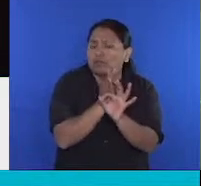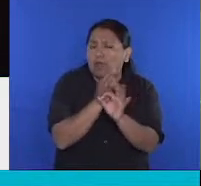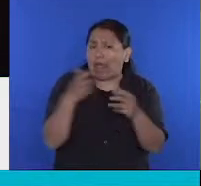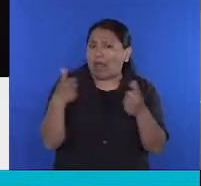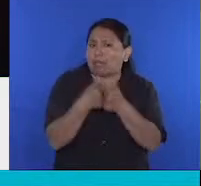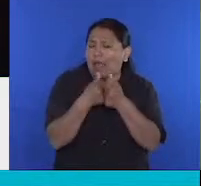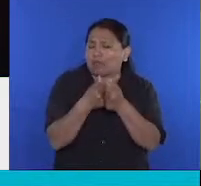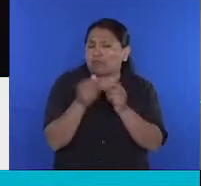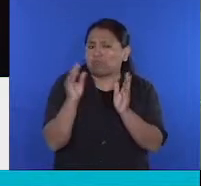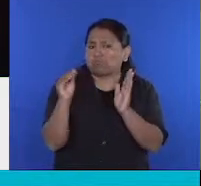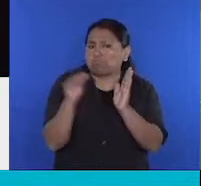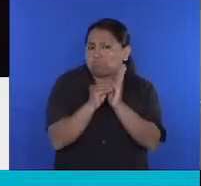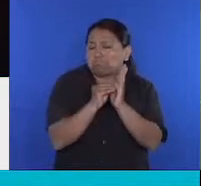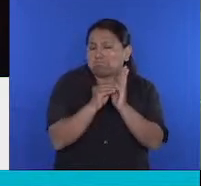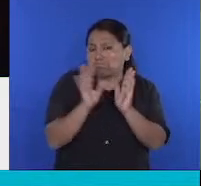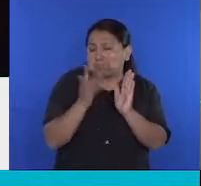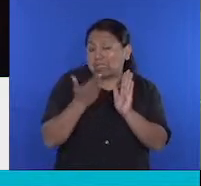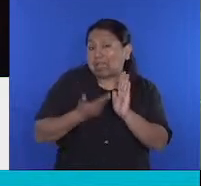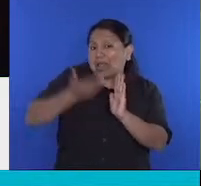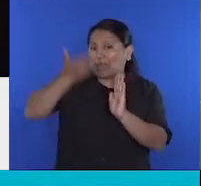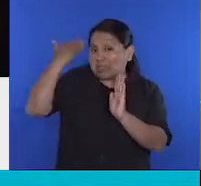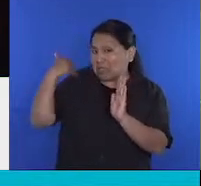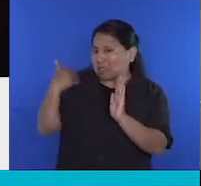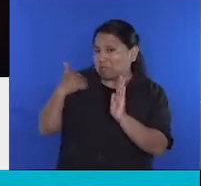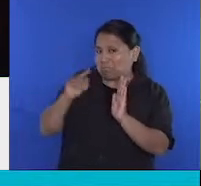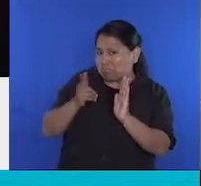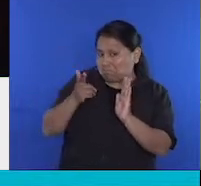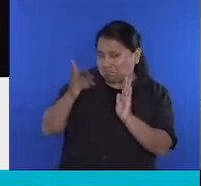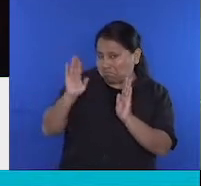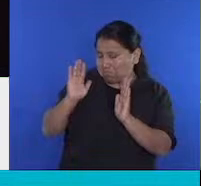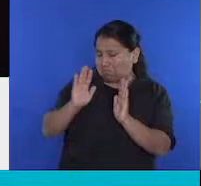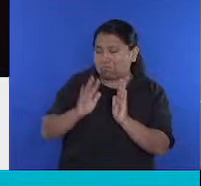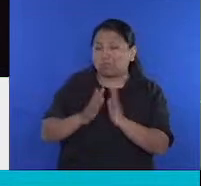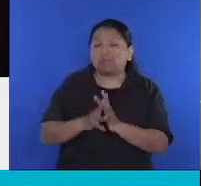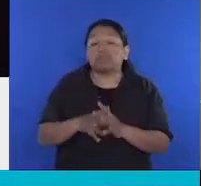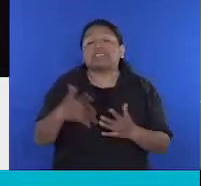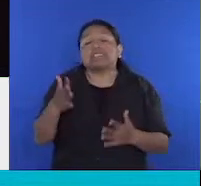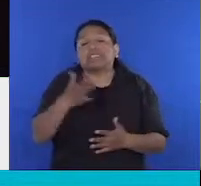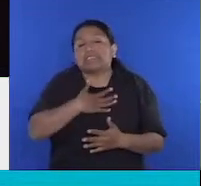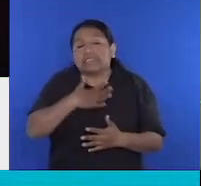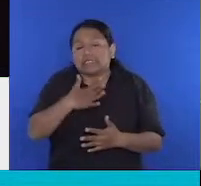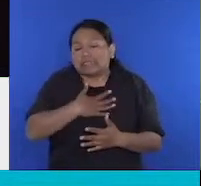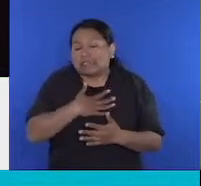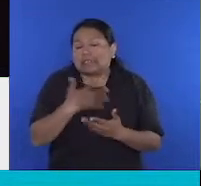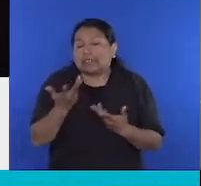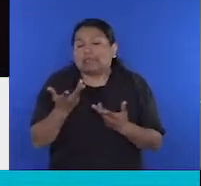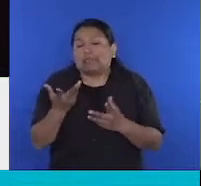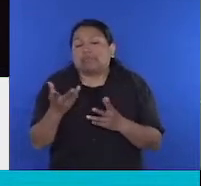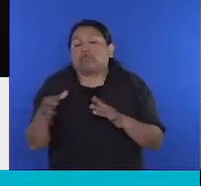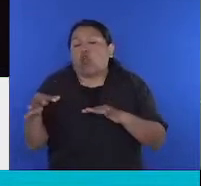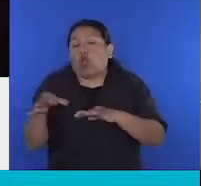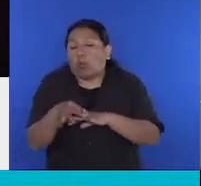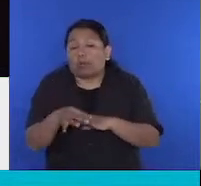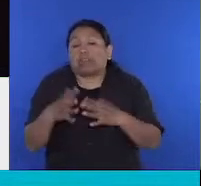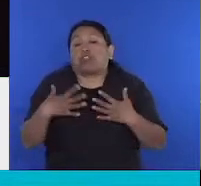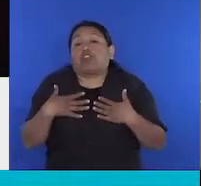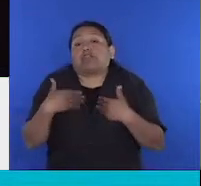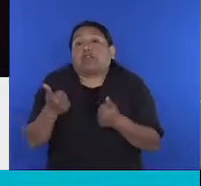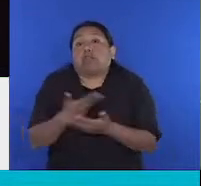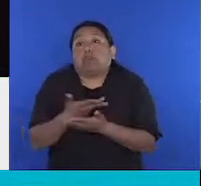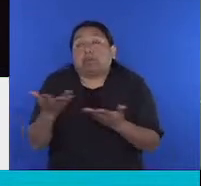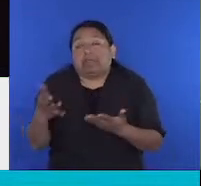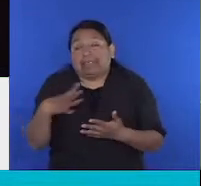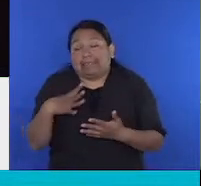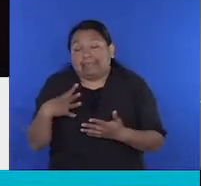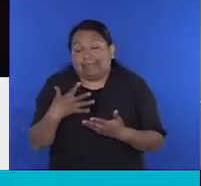en la convocatoria inicial. Lamento que no se haya incorporado un compromiso con la salud pública y a veces me pregunto a